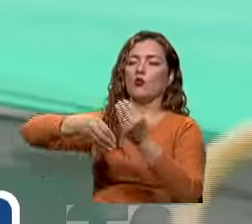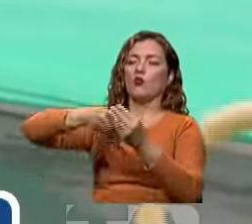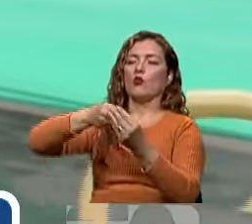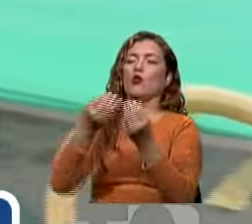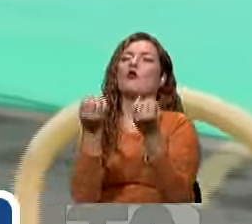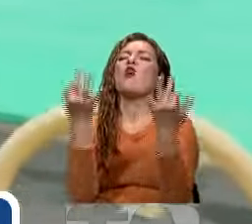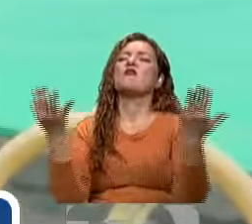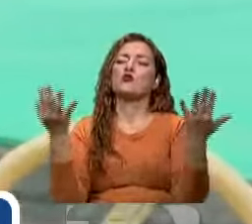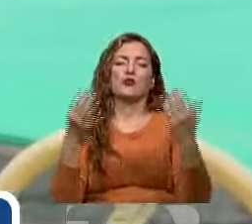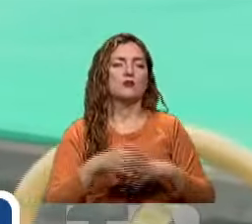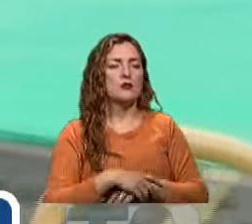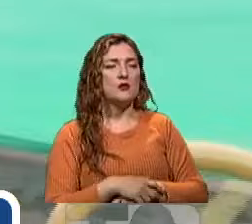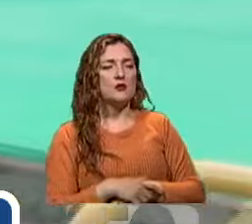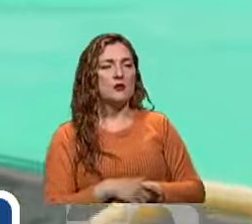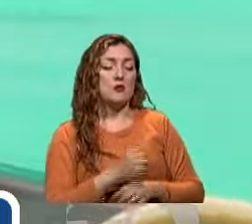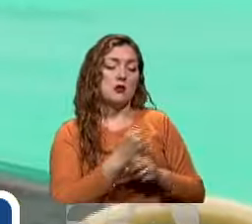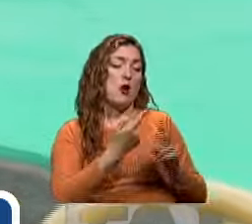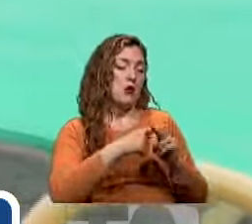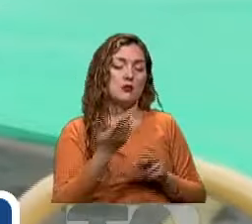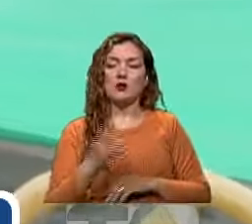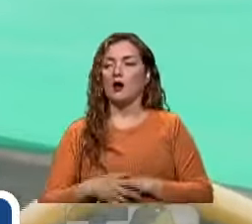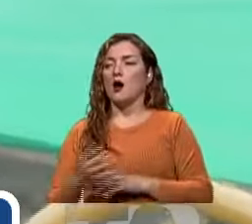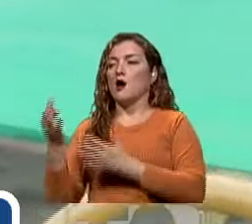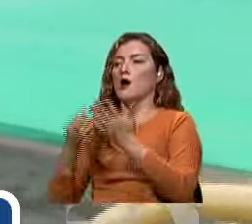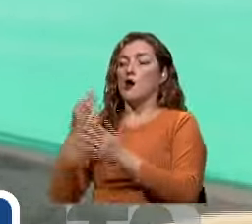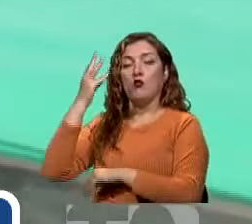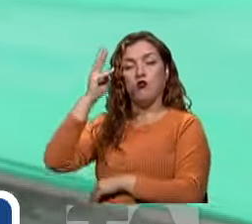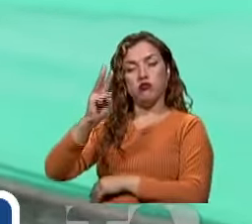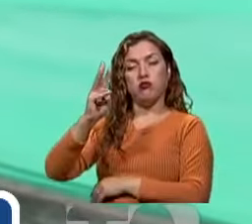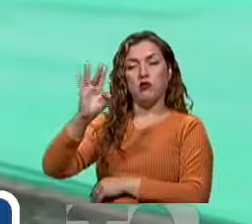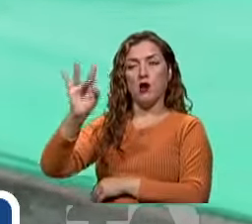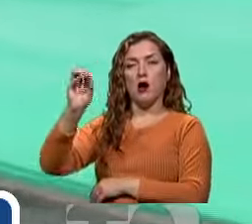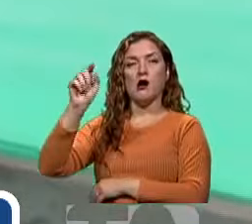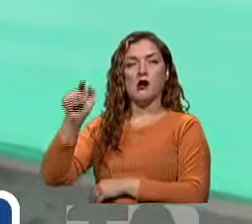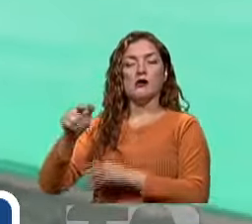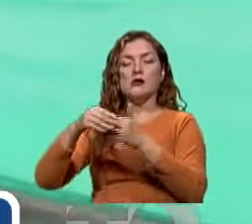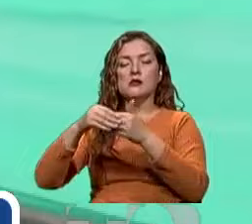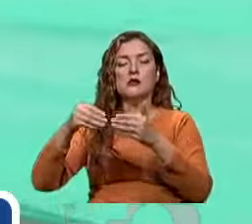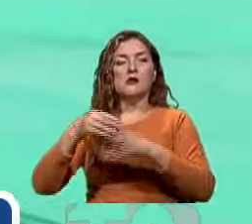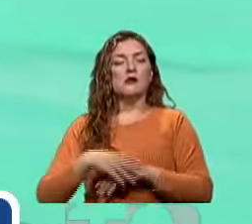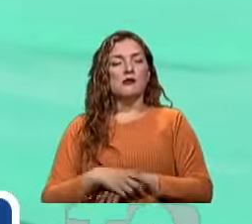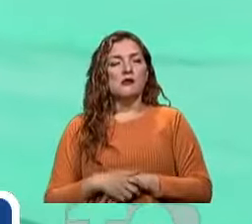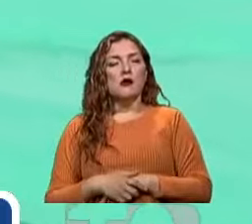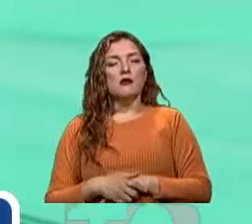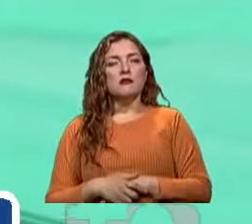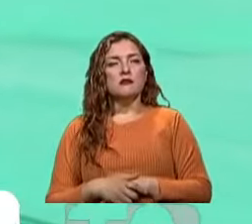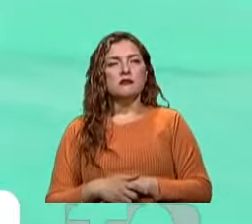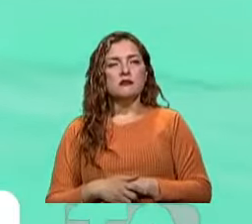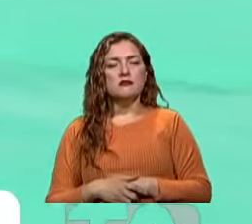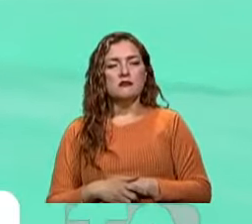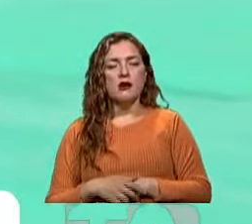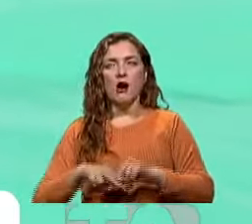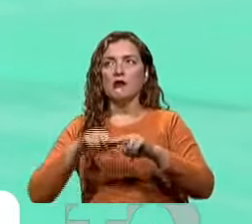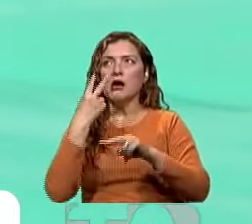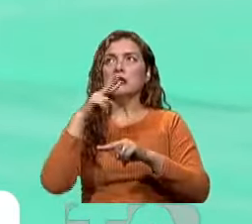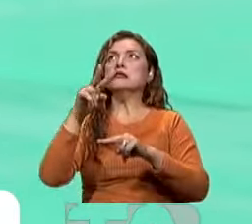invertir o que se está invirtiendo ya, porque ya iniciaron los trabajos. El presupuesto aproximado es de $680,000, el cual se va a ver reflejado en las obras